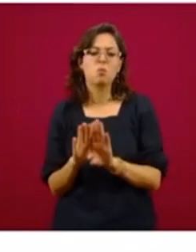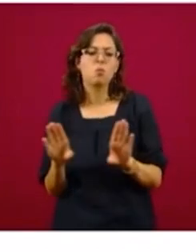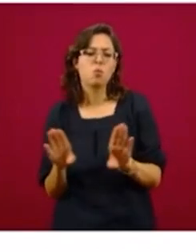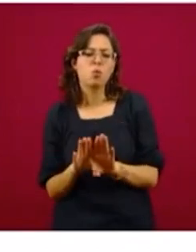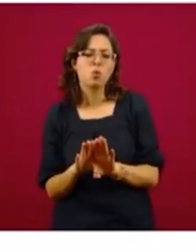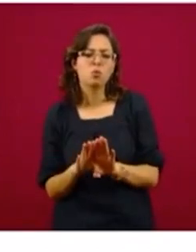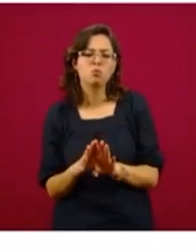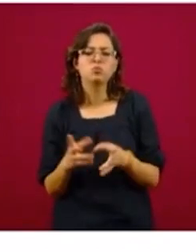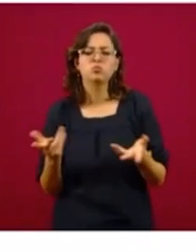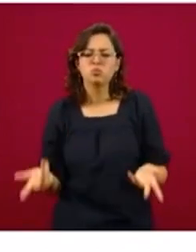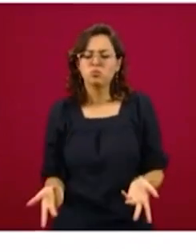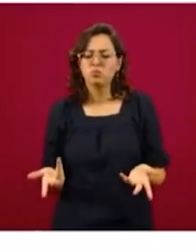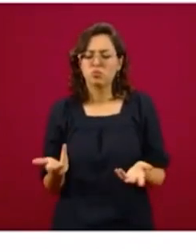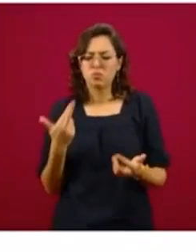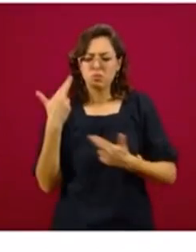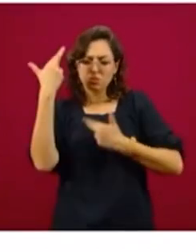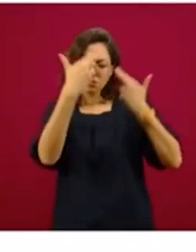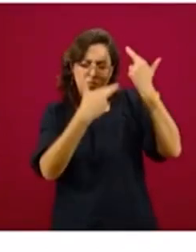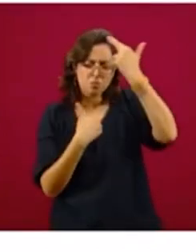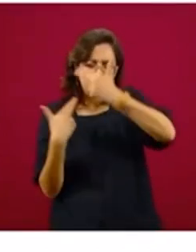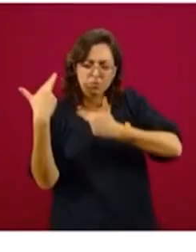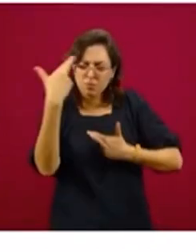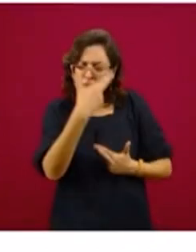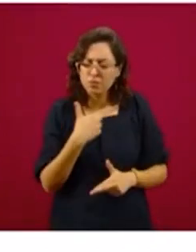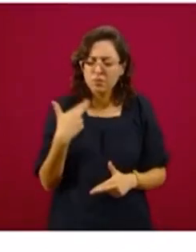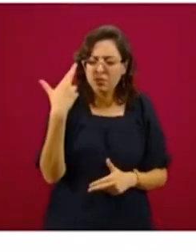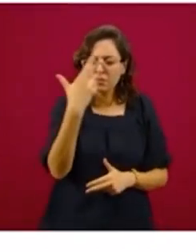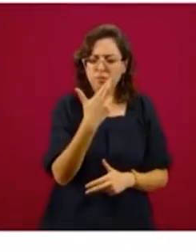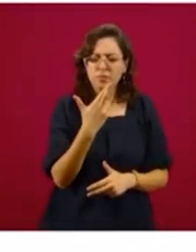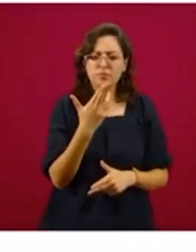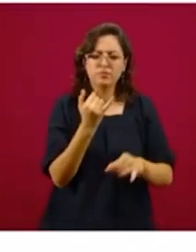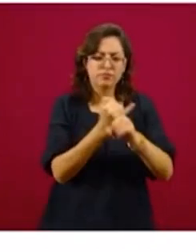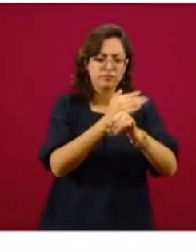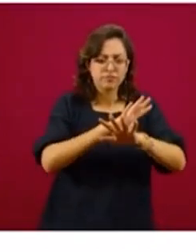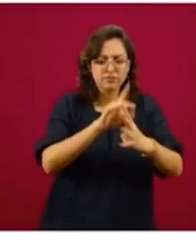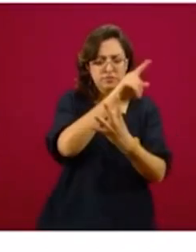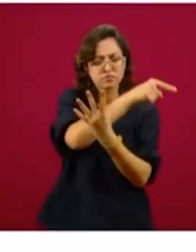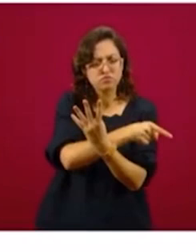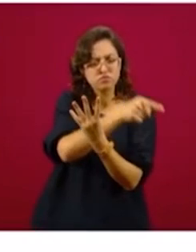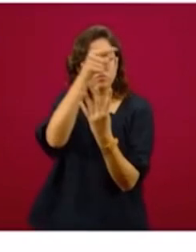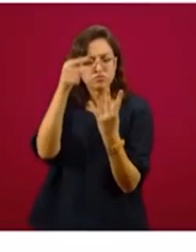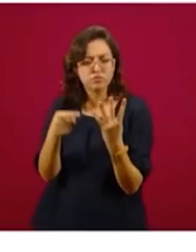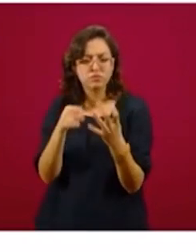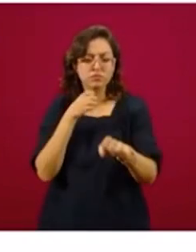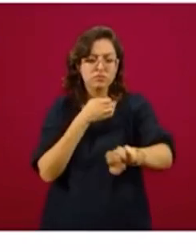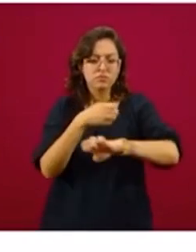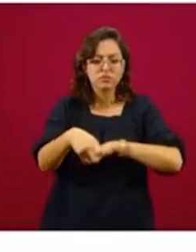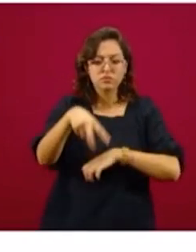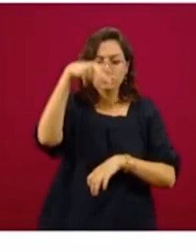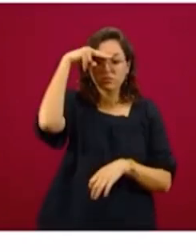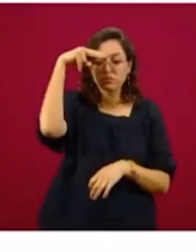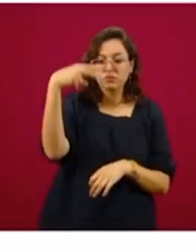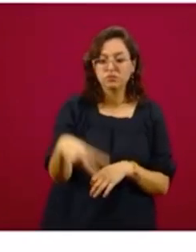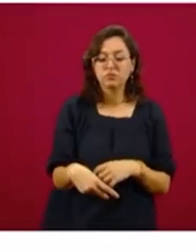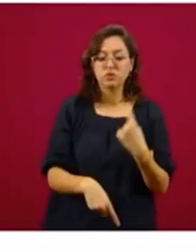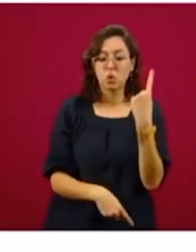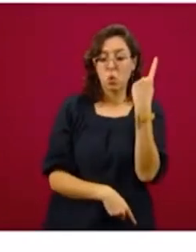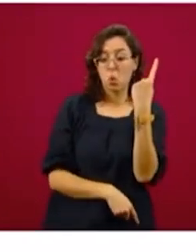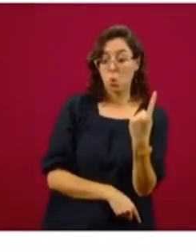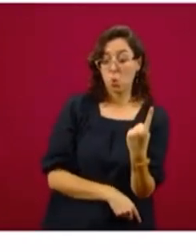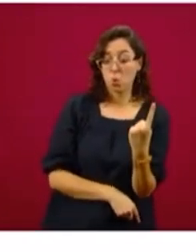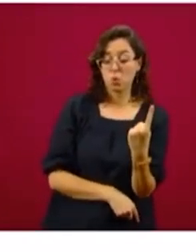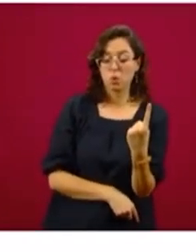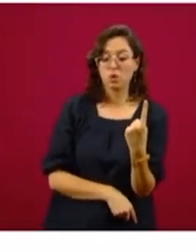congruencia en el análisis de estos de estos indicadores el estado de méxico tiene uno de sus